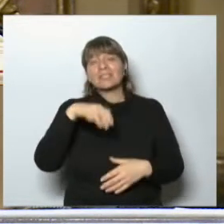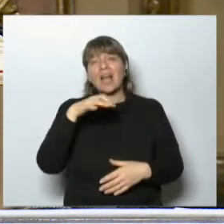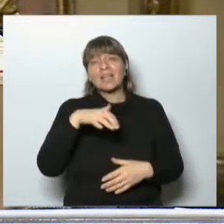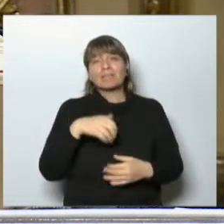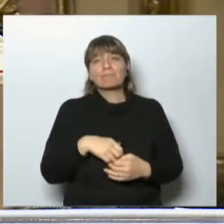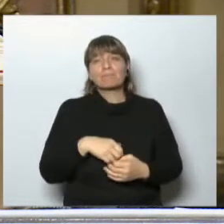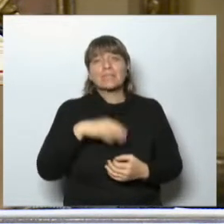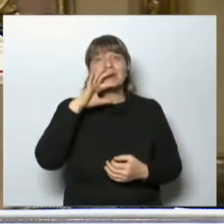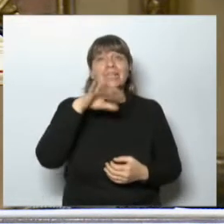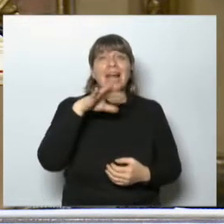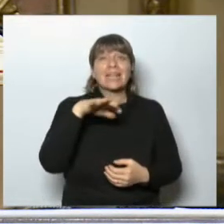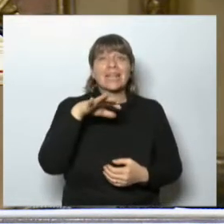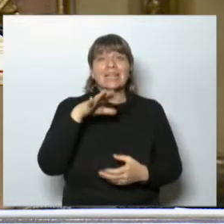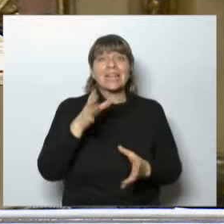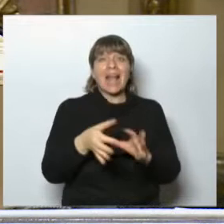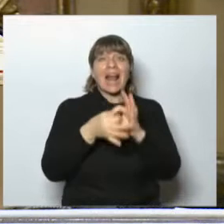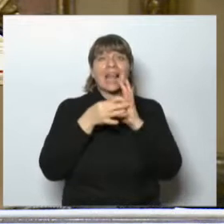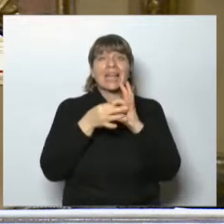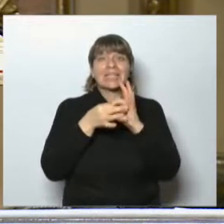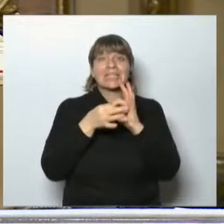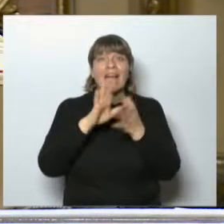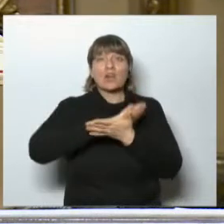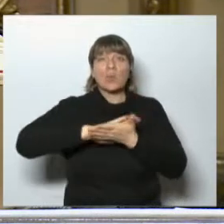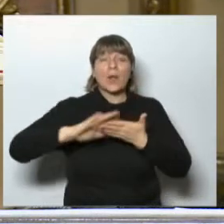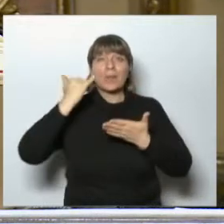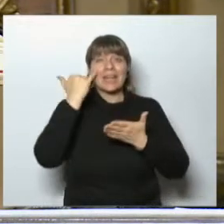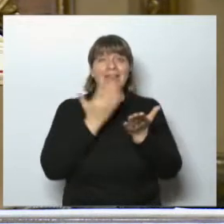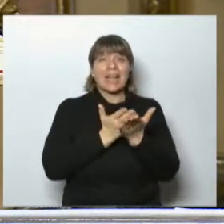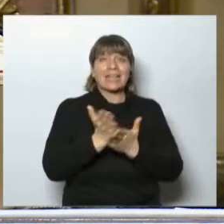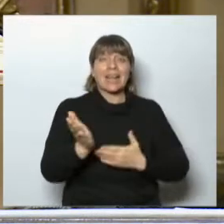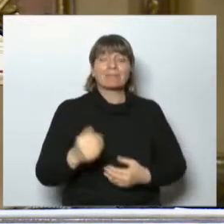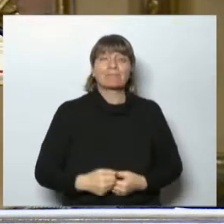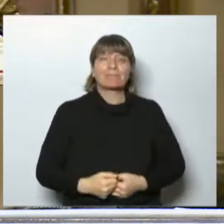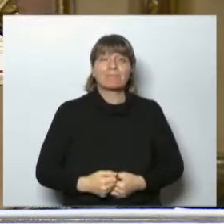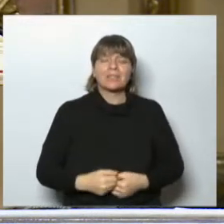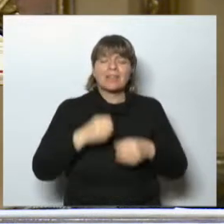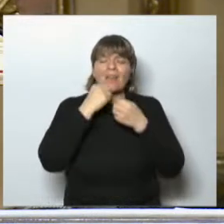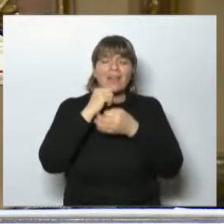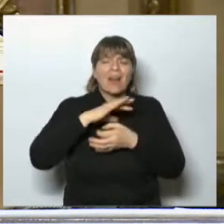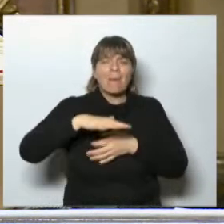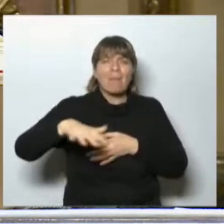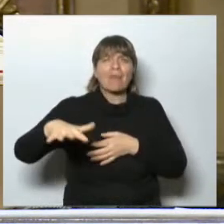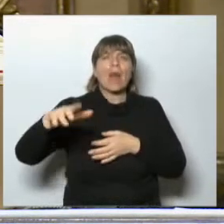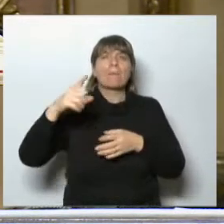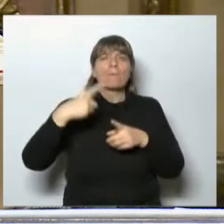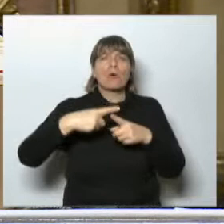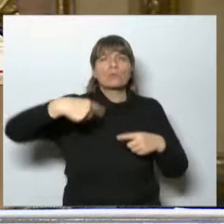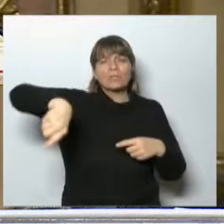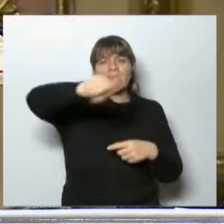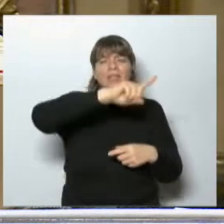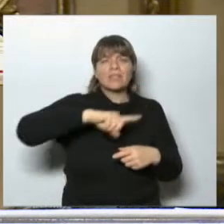sangre, sangre de la alianza nueva y eterna, que será derramada